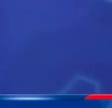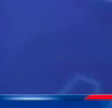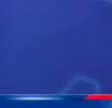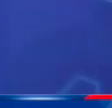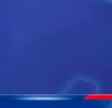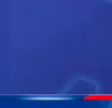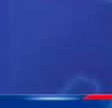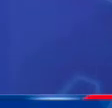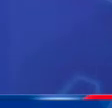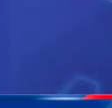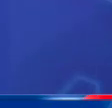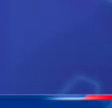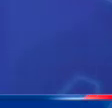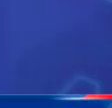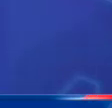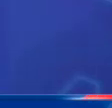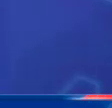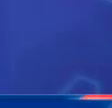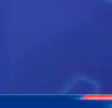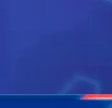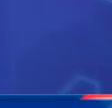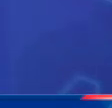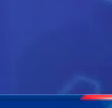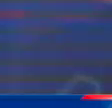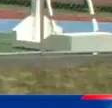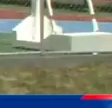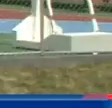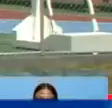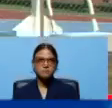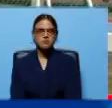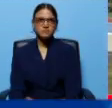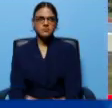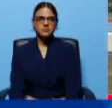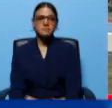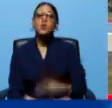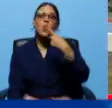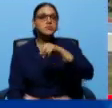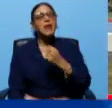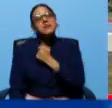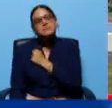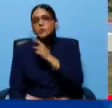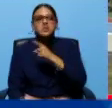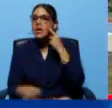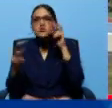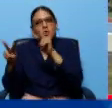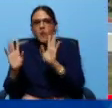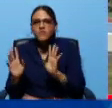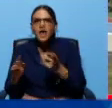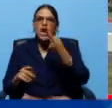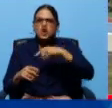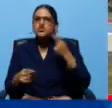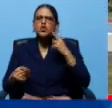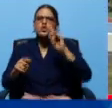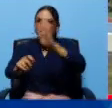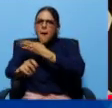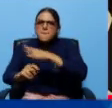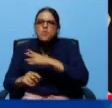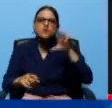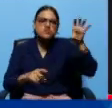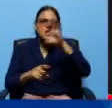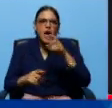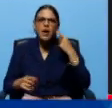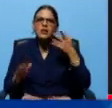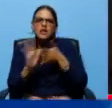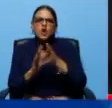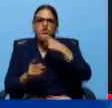tuvimos el recibimiento mejor imposible. Lamentablemente ustedes se lo perdieron. Con la Orquesta Municipal Forjando